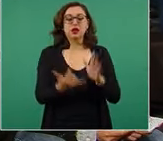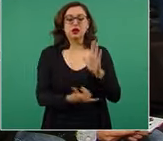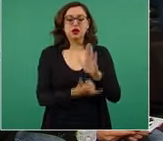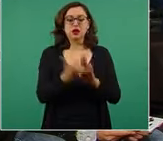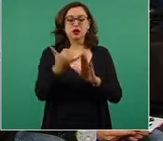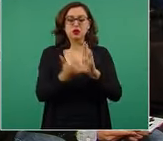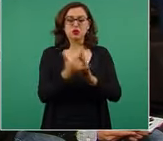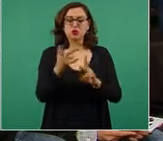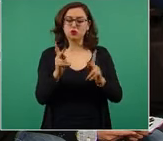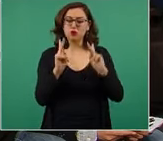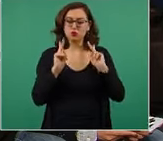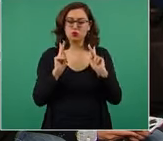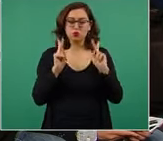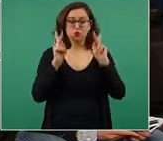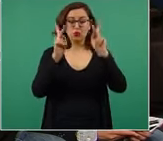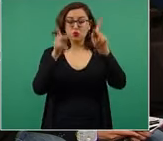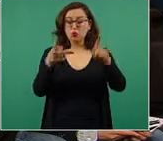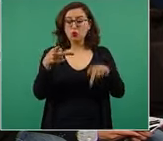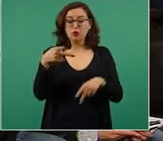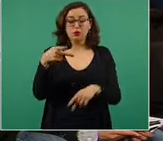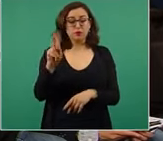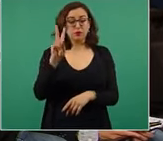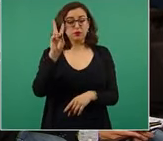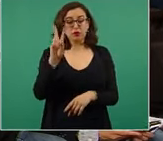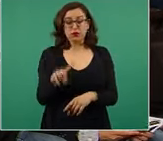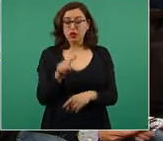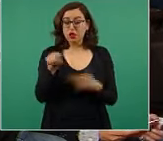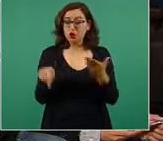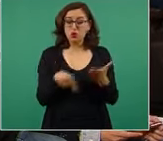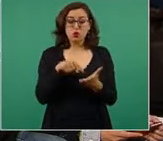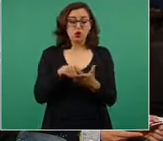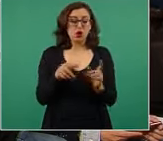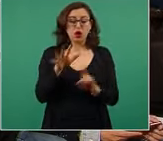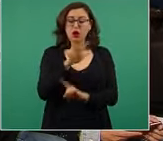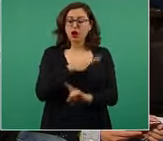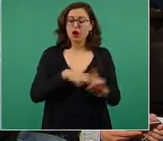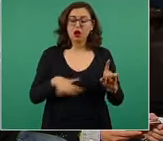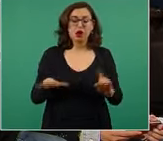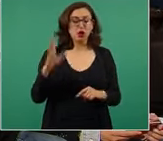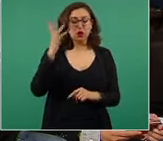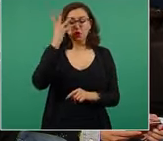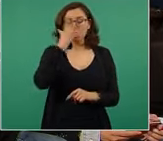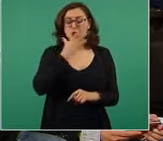es muy bello. Y ya incluso han conseguido